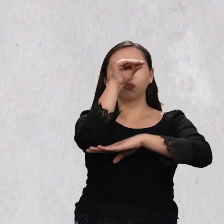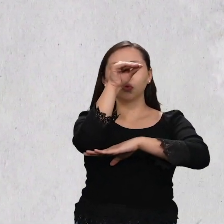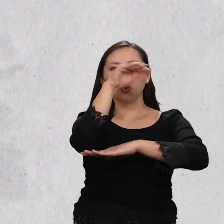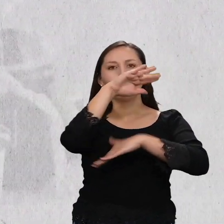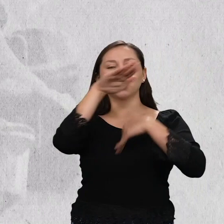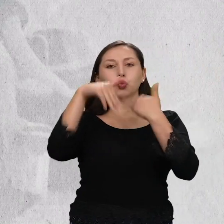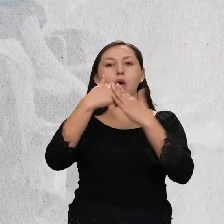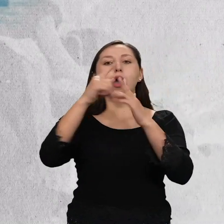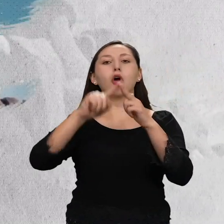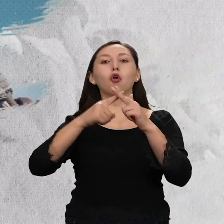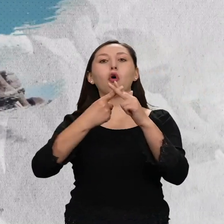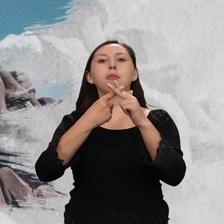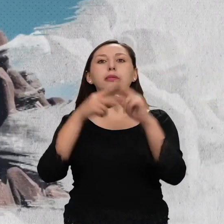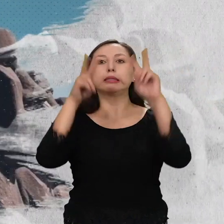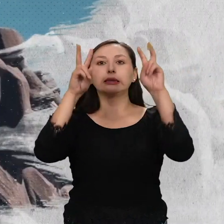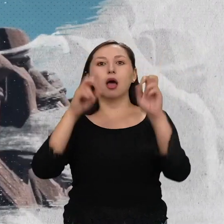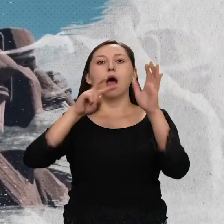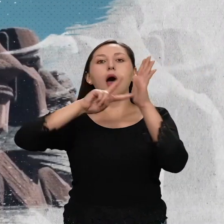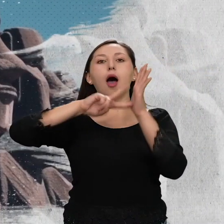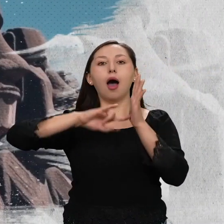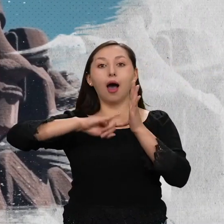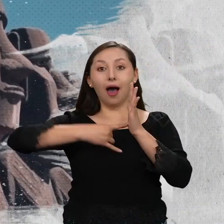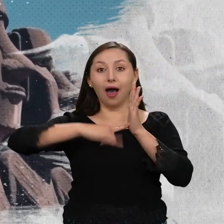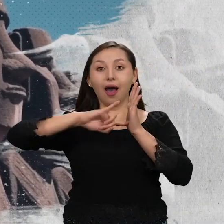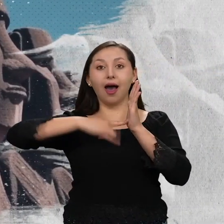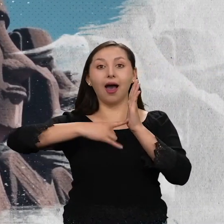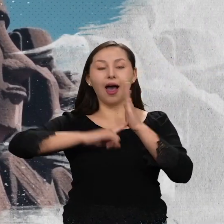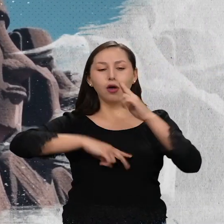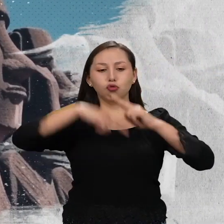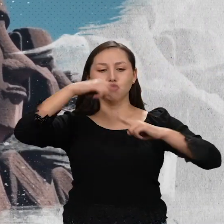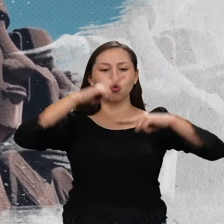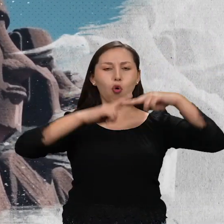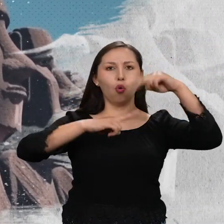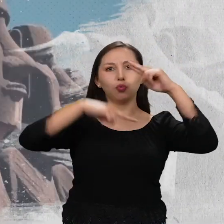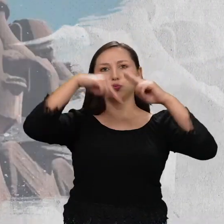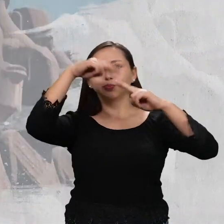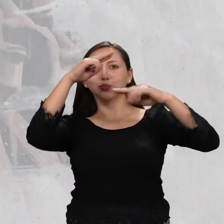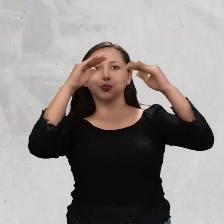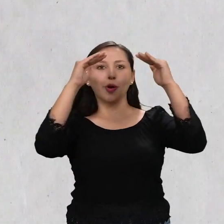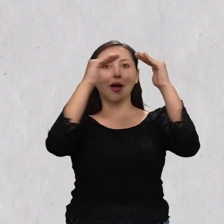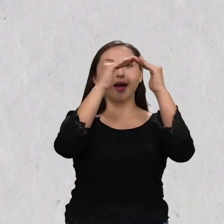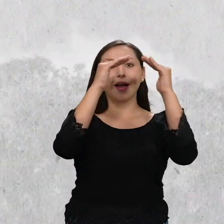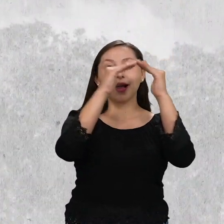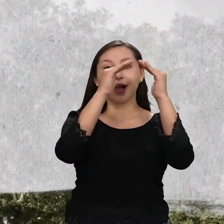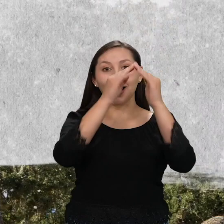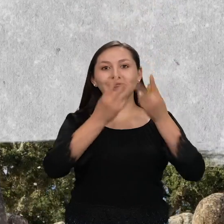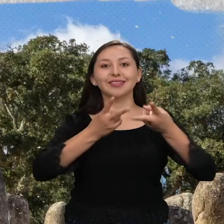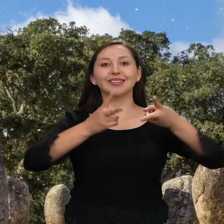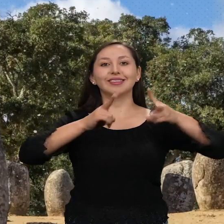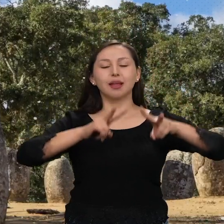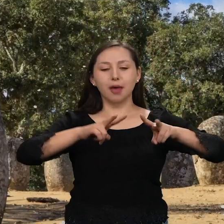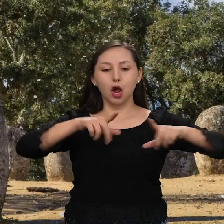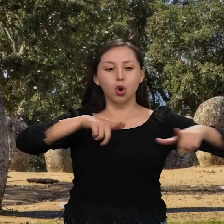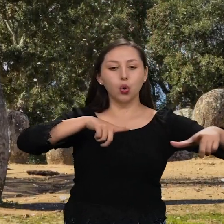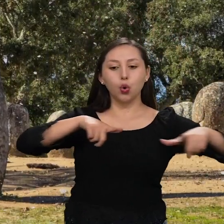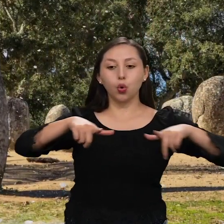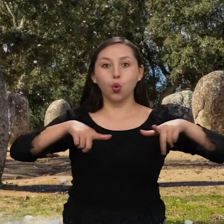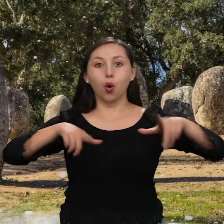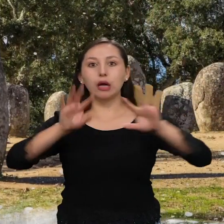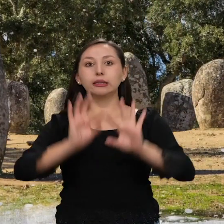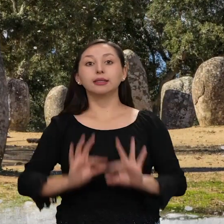ya inició la arquitectura, y no solo para la construcción de viviendas, sino para la construcción de espacios